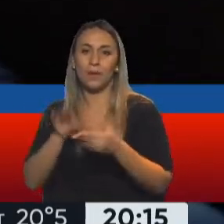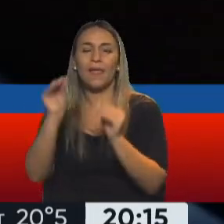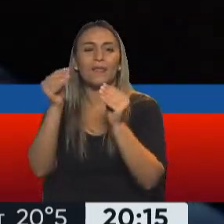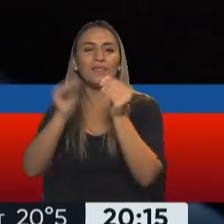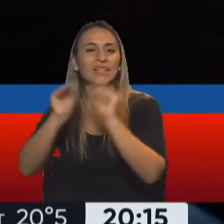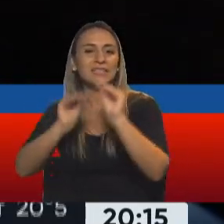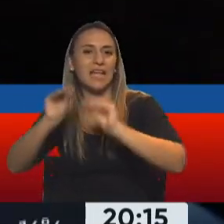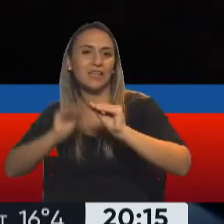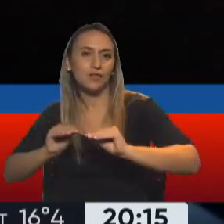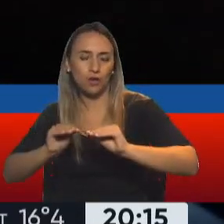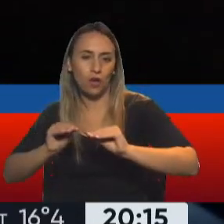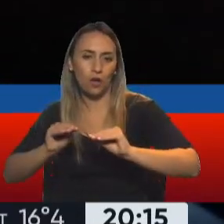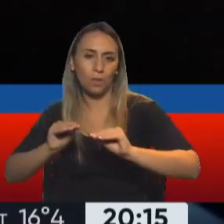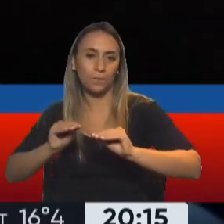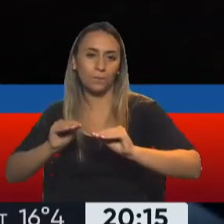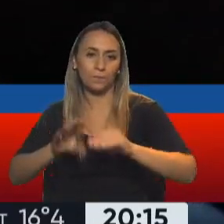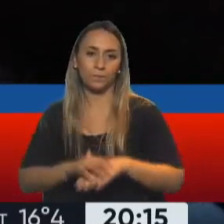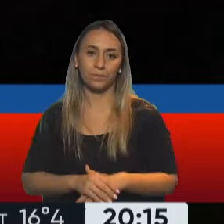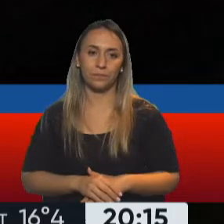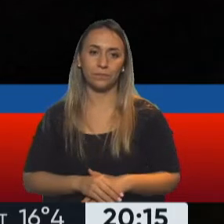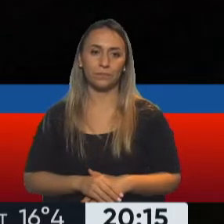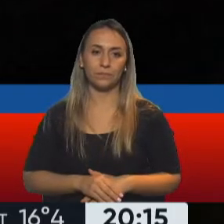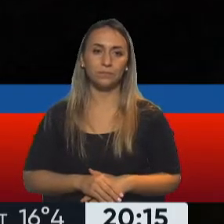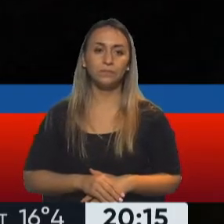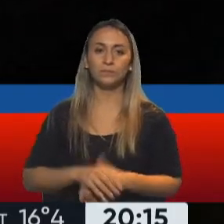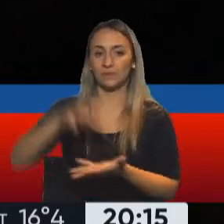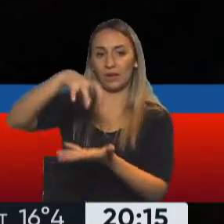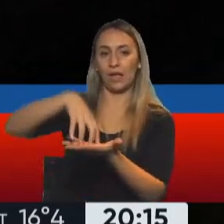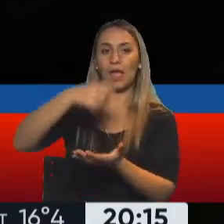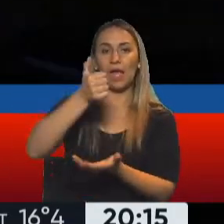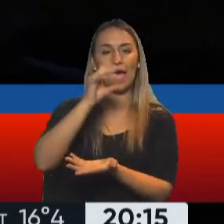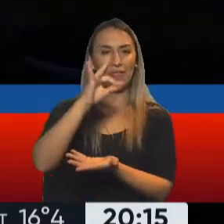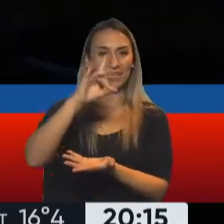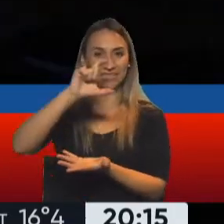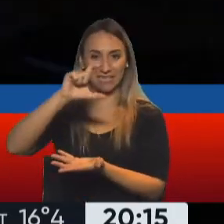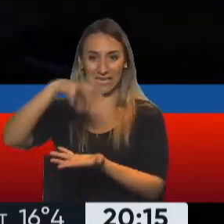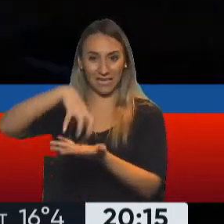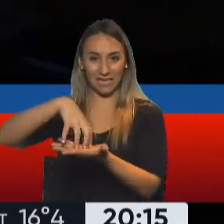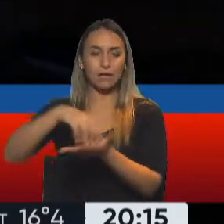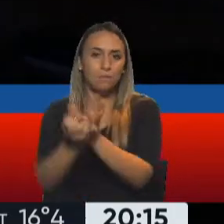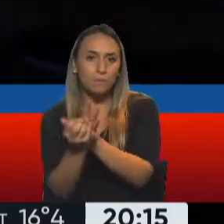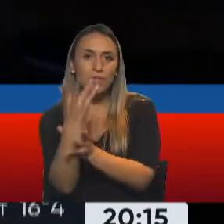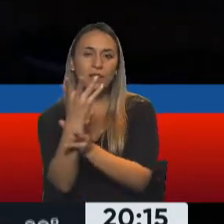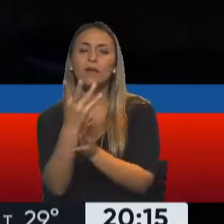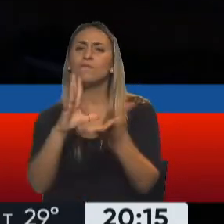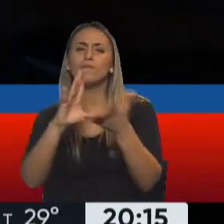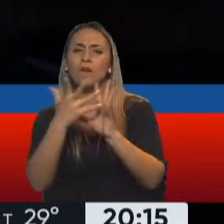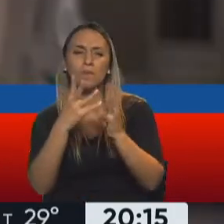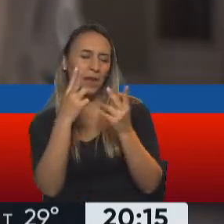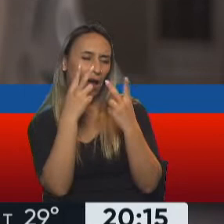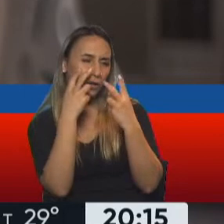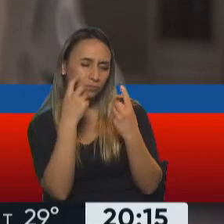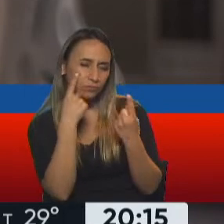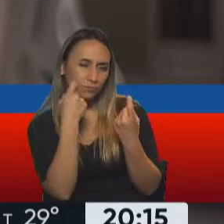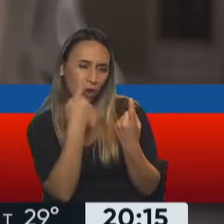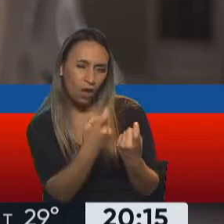nuestro desde el ads la d se diseñó una herramienta que permite hacer un seguimiento tanto del contenido de pago que